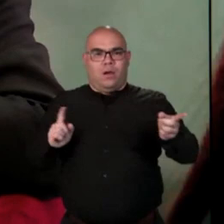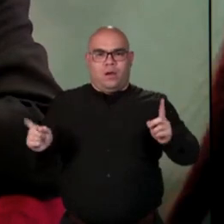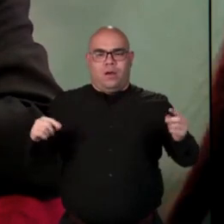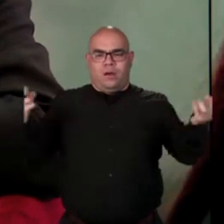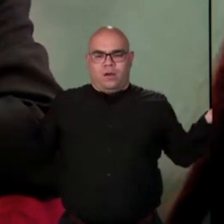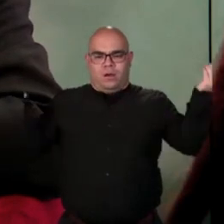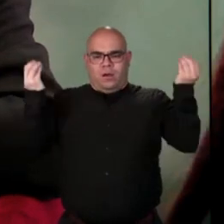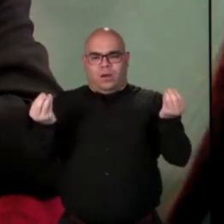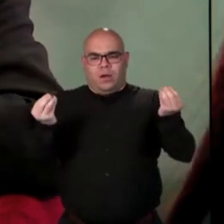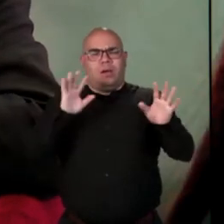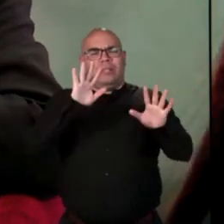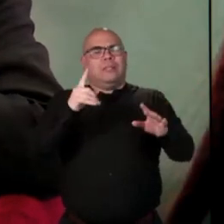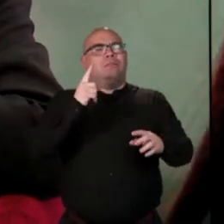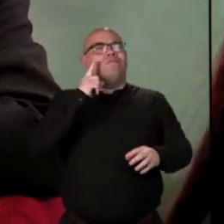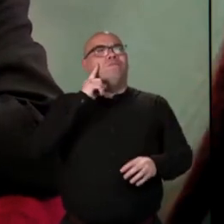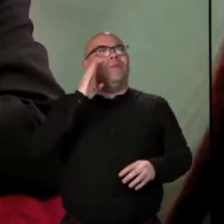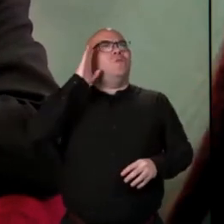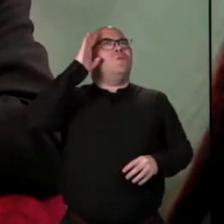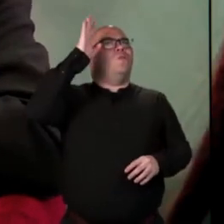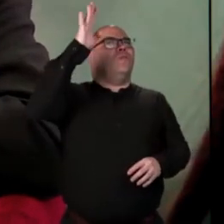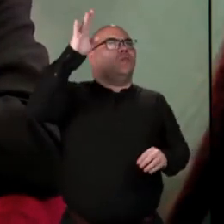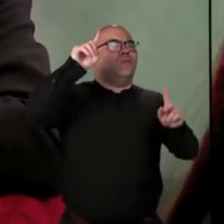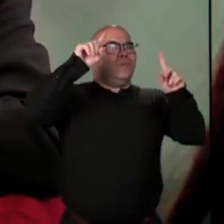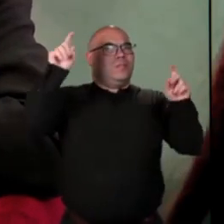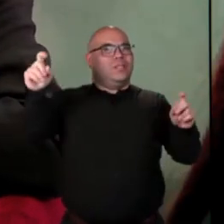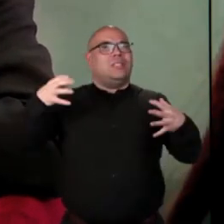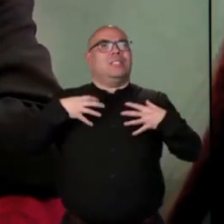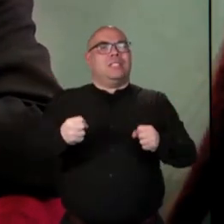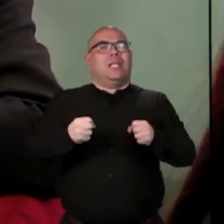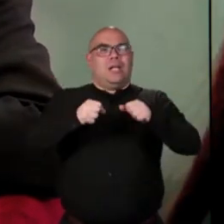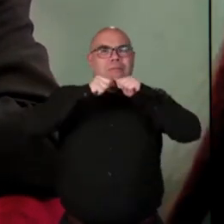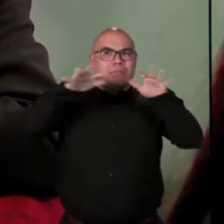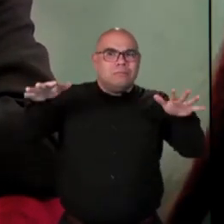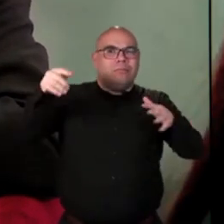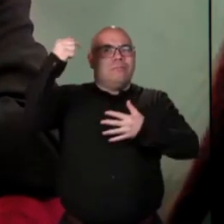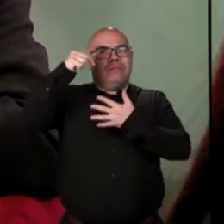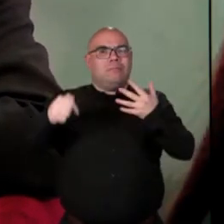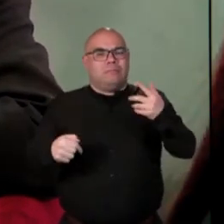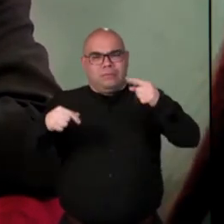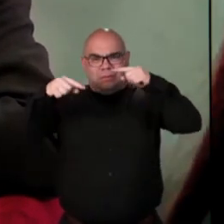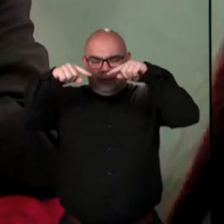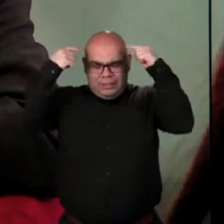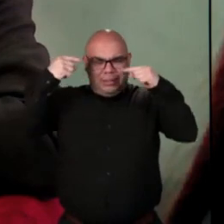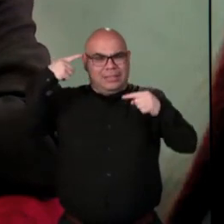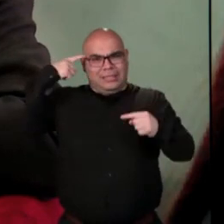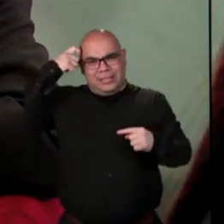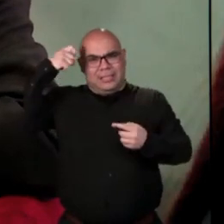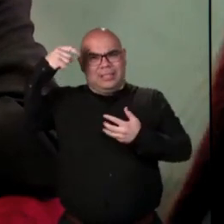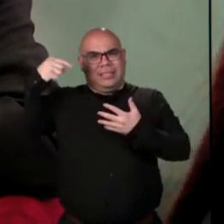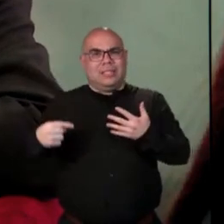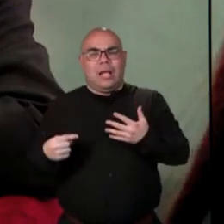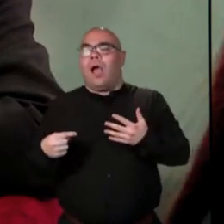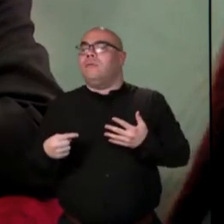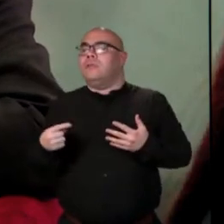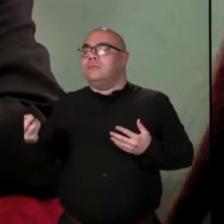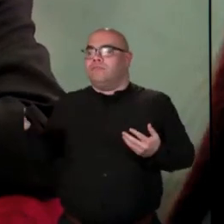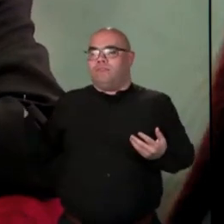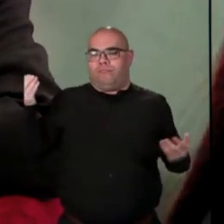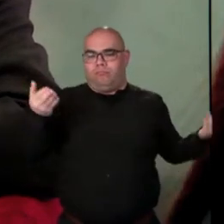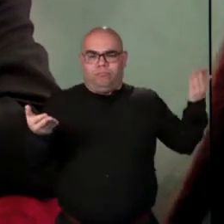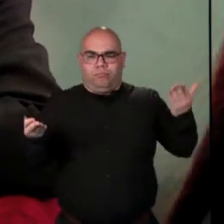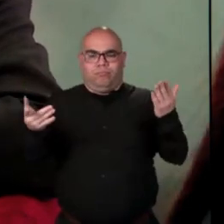que se requiere en este ámbito, los desafíos en salud pública, y construimos conjuntamente dos programas,